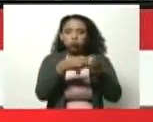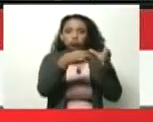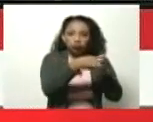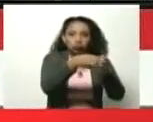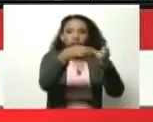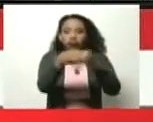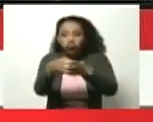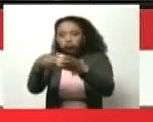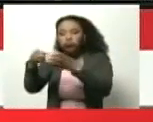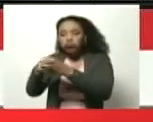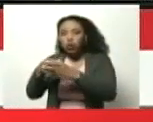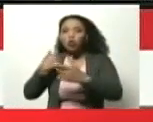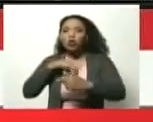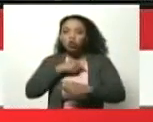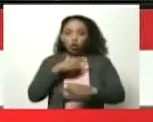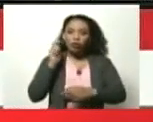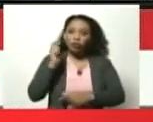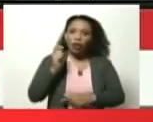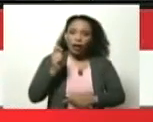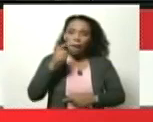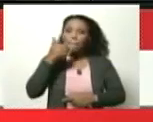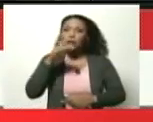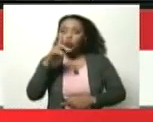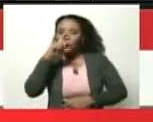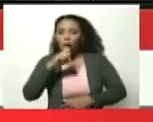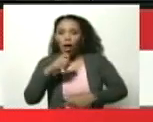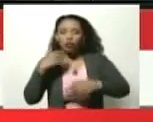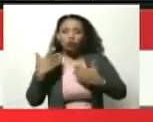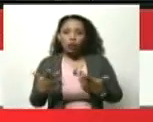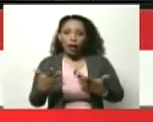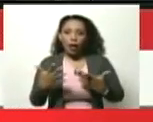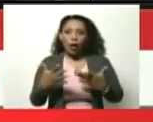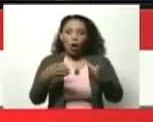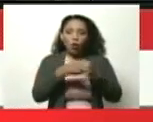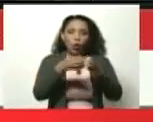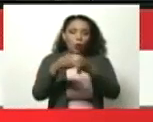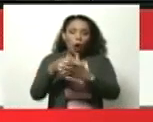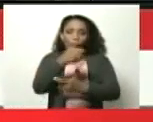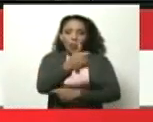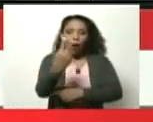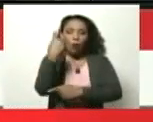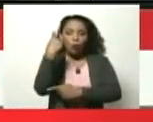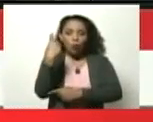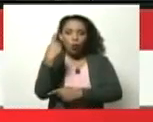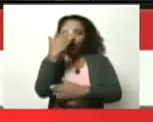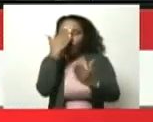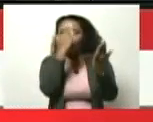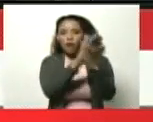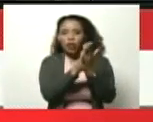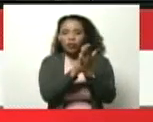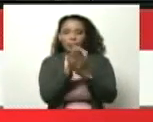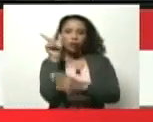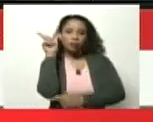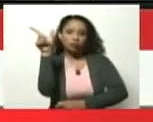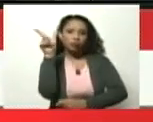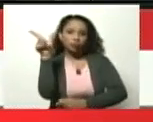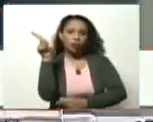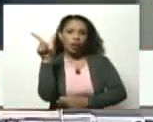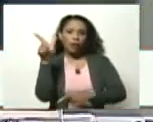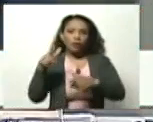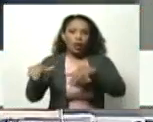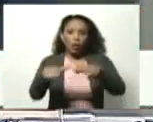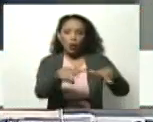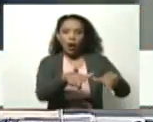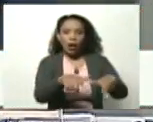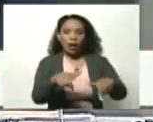lo sectorial, nos quedaría la tarea para el año que viene, los sectores, de cada uno de los sectores, pues los frentes del partido en cada sector, pero nos